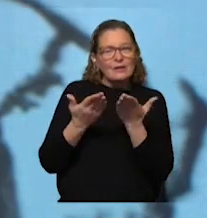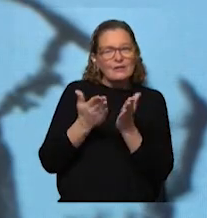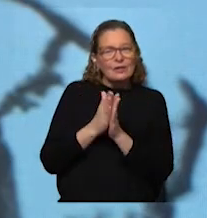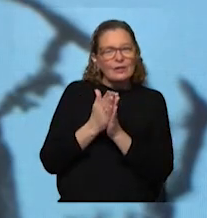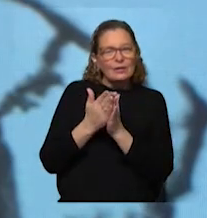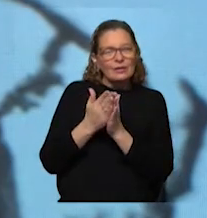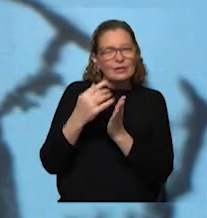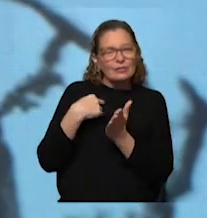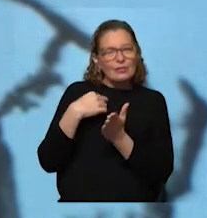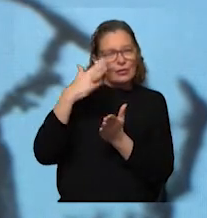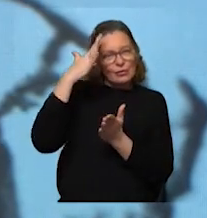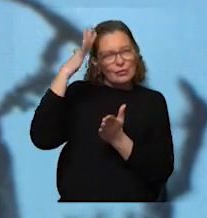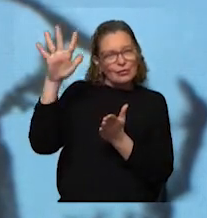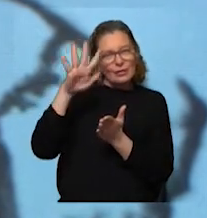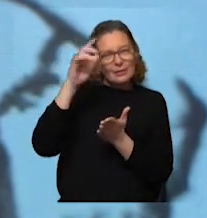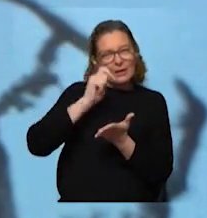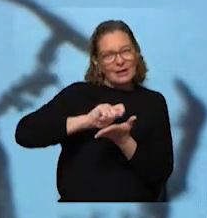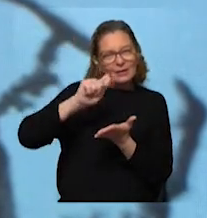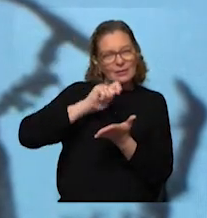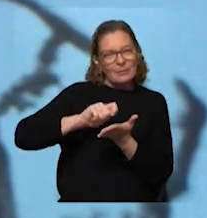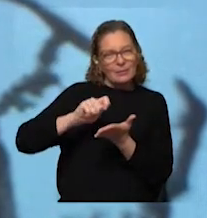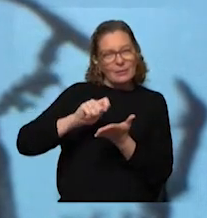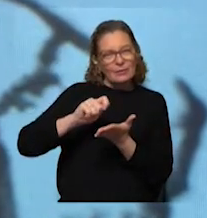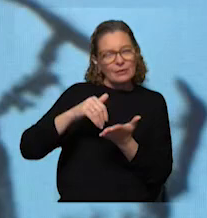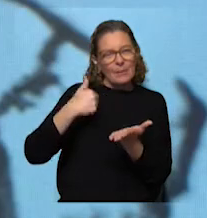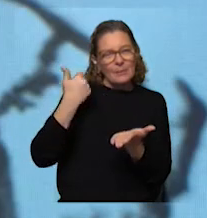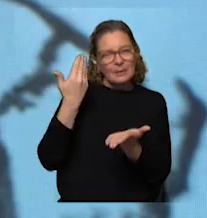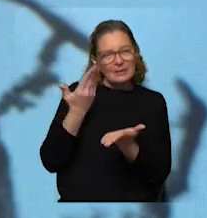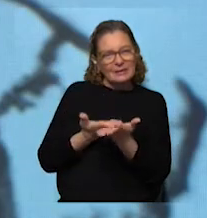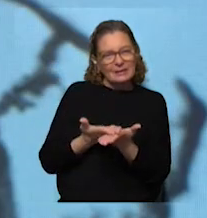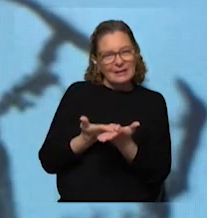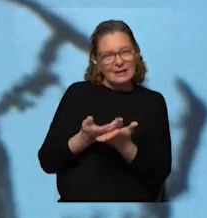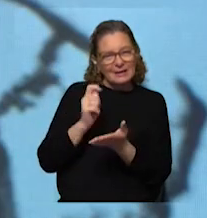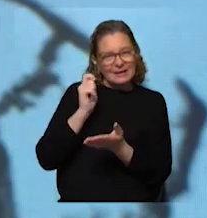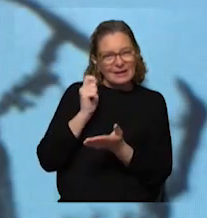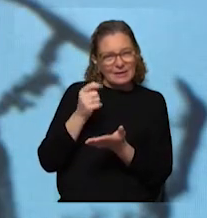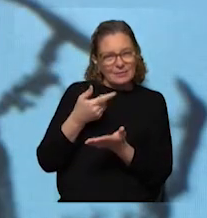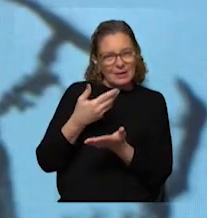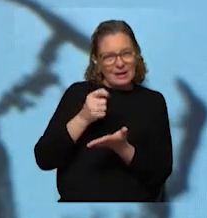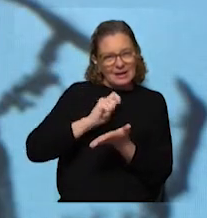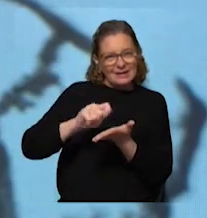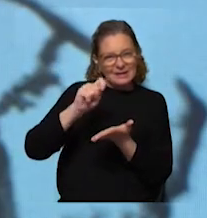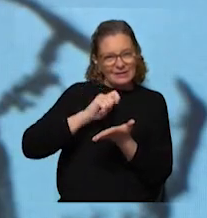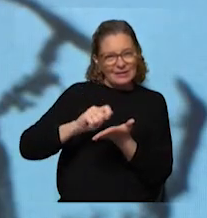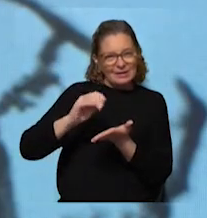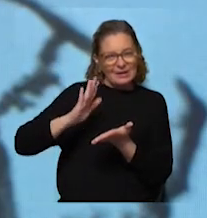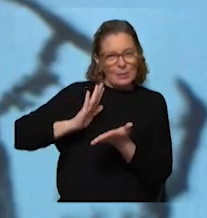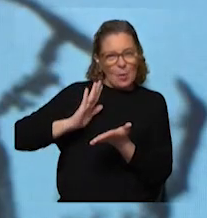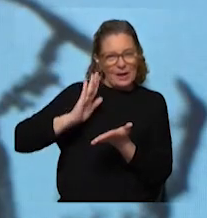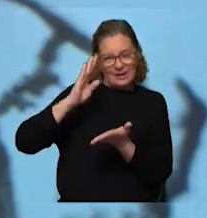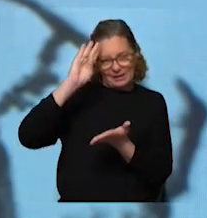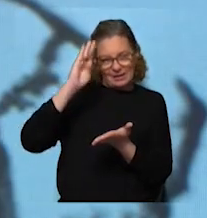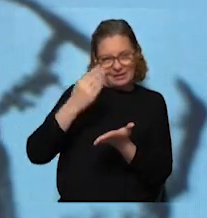soñaba escribir pero que no se me había ocurrido presentar una editorial porque decís quién me va a llevar escribir perfiles de mujeres de la dictadura